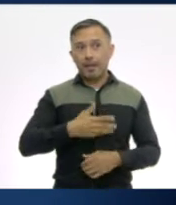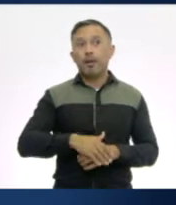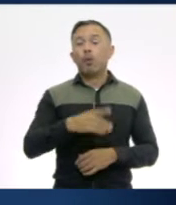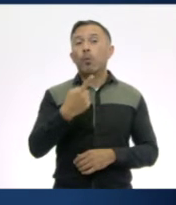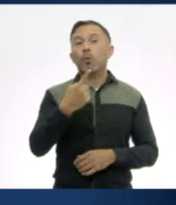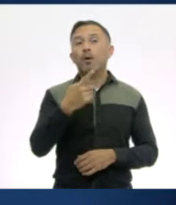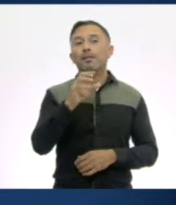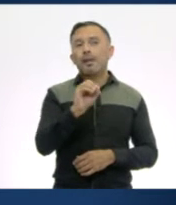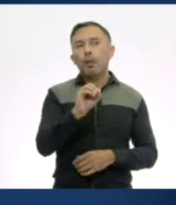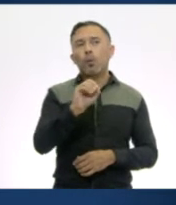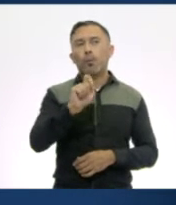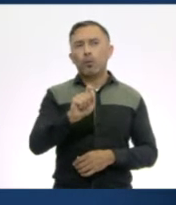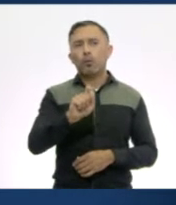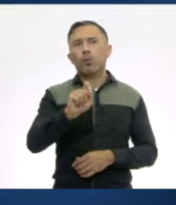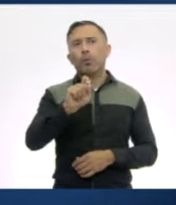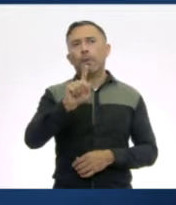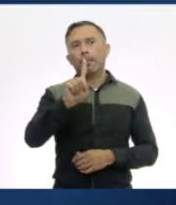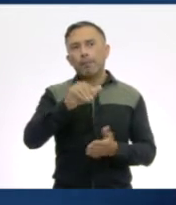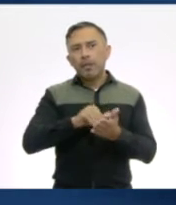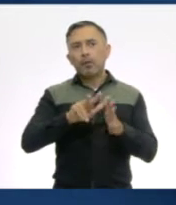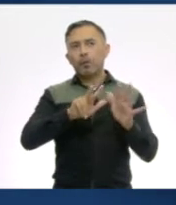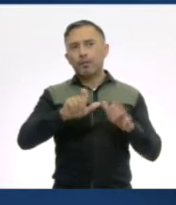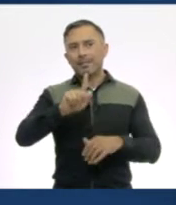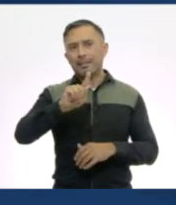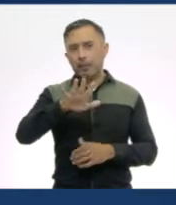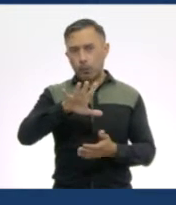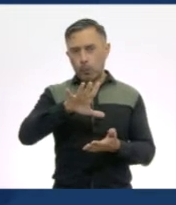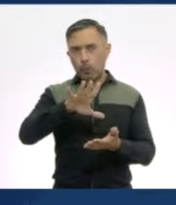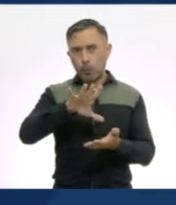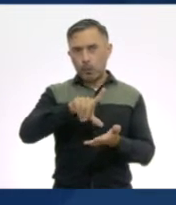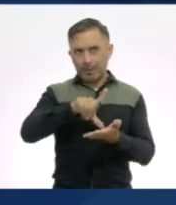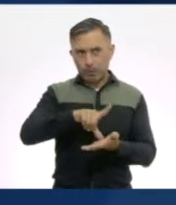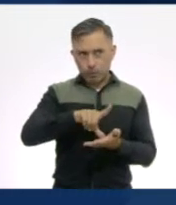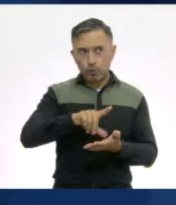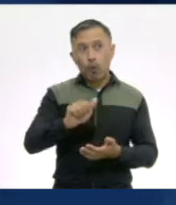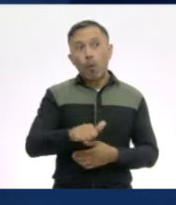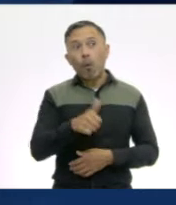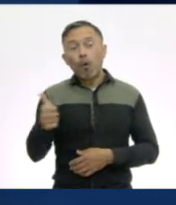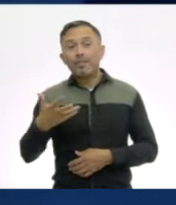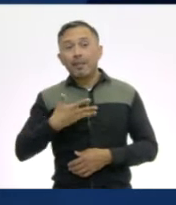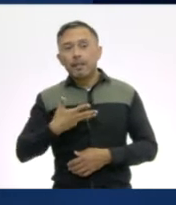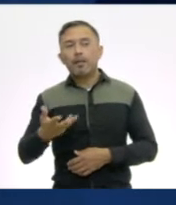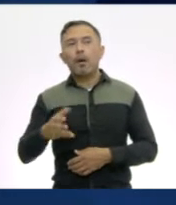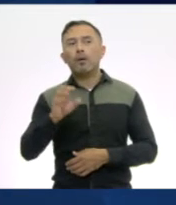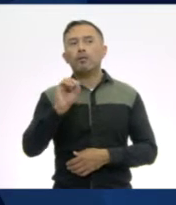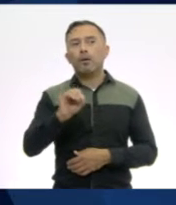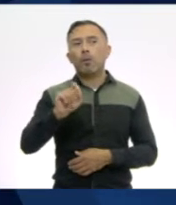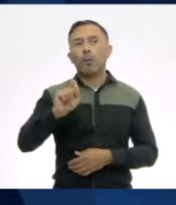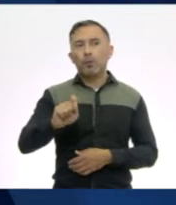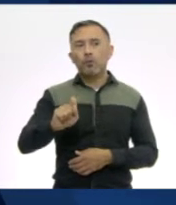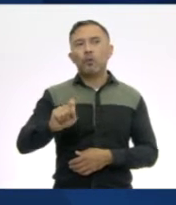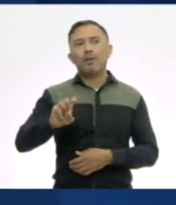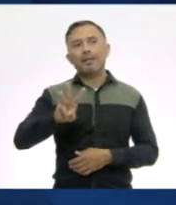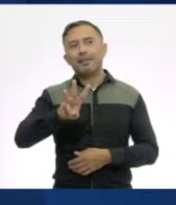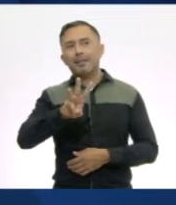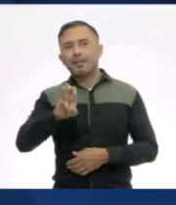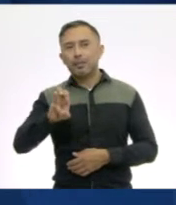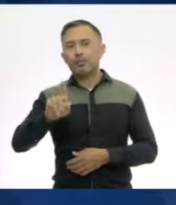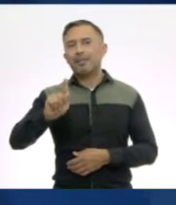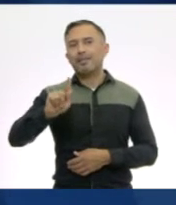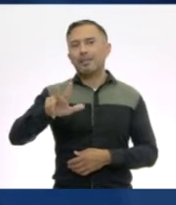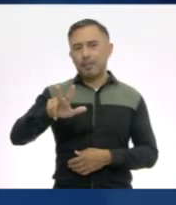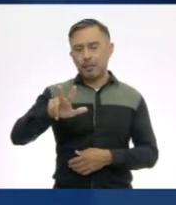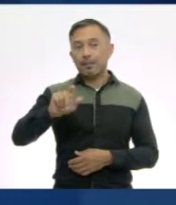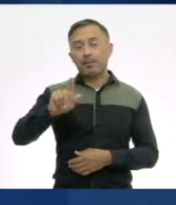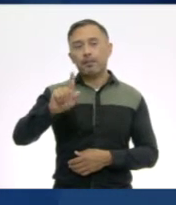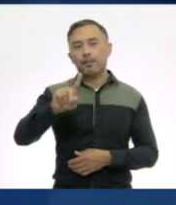0.1875 litros y la otra tiene 0.375 litros.